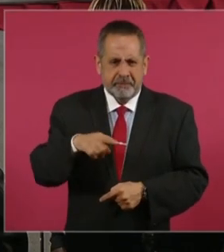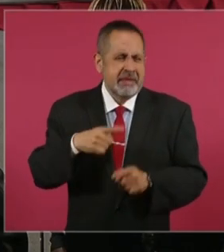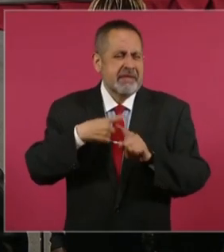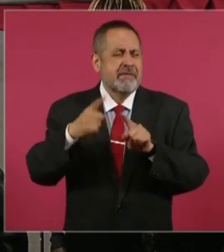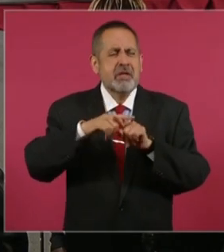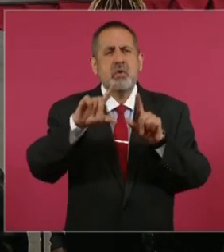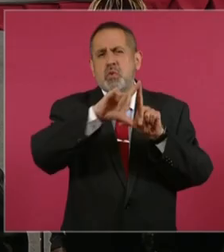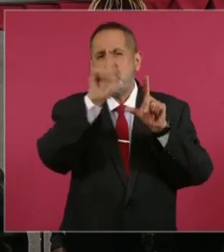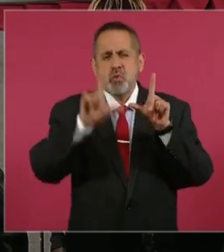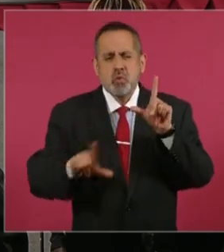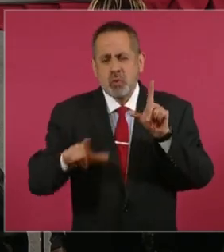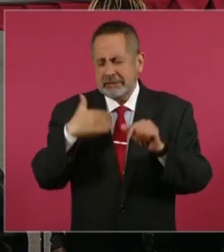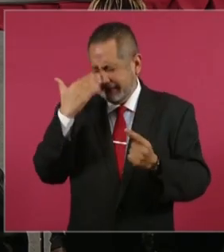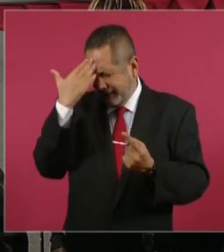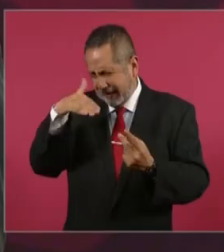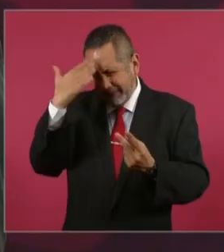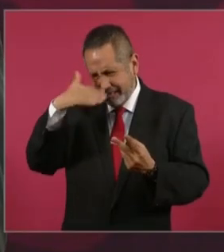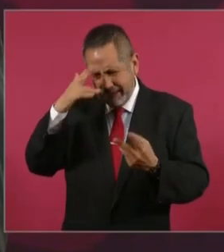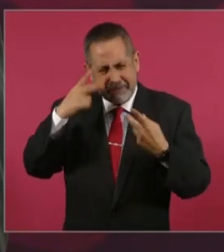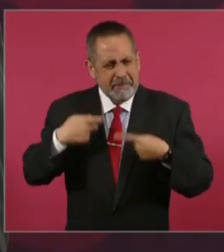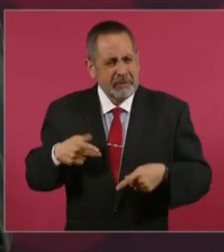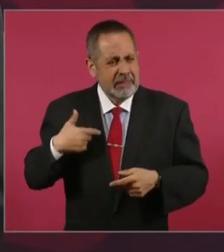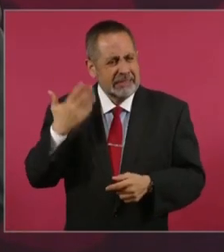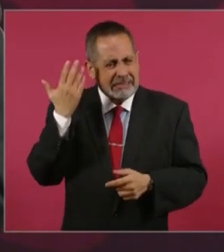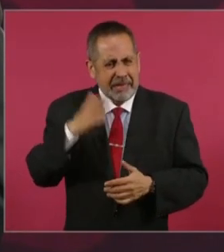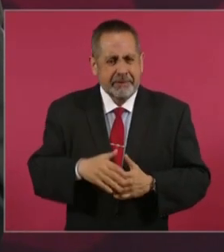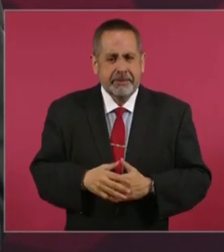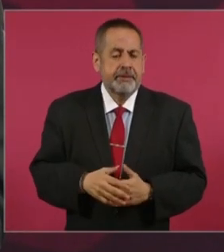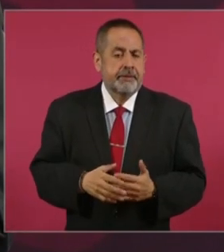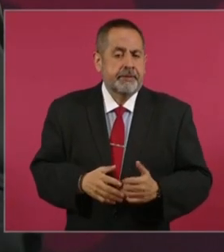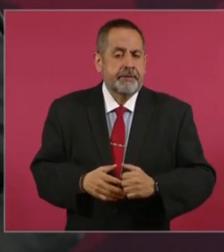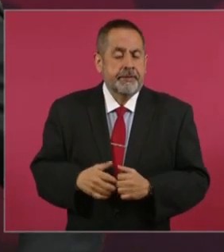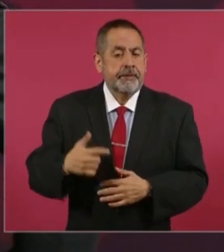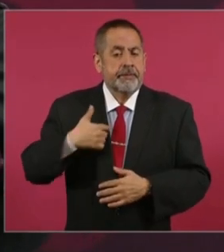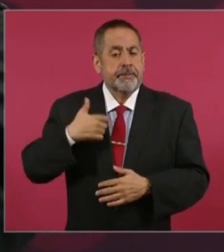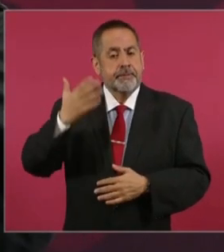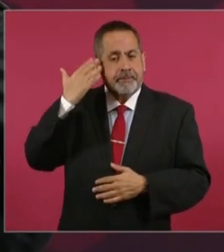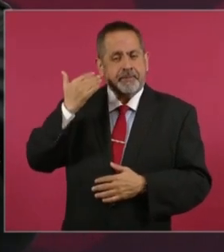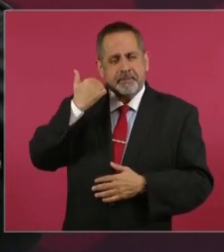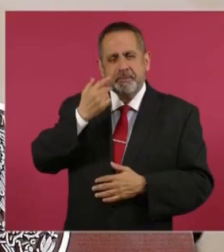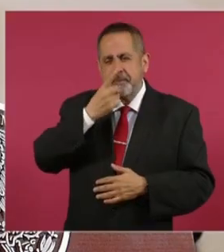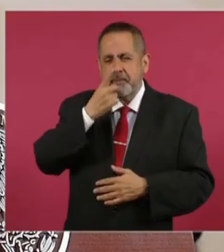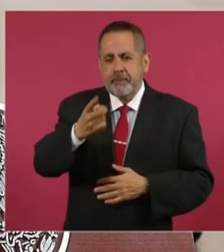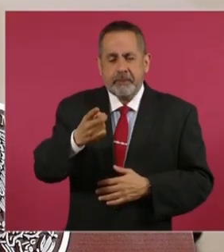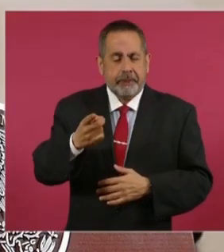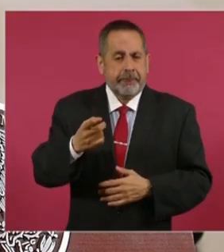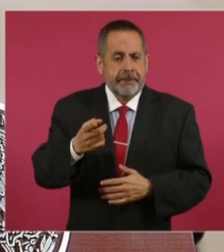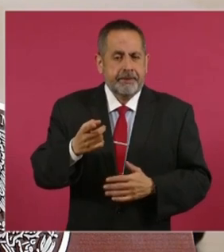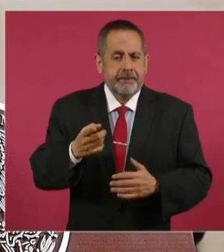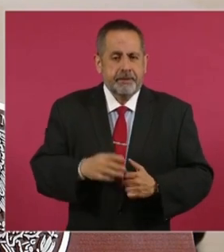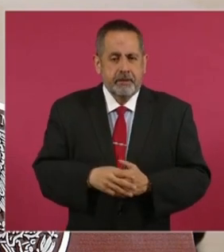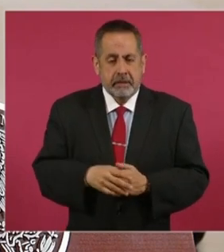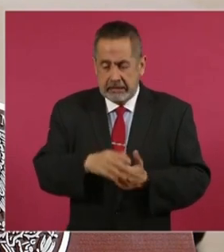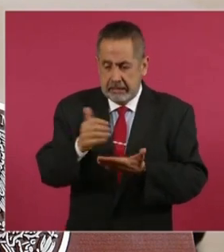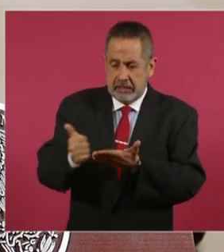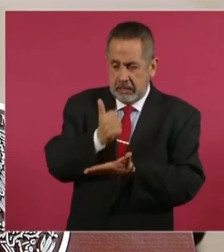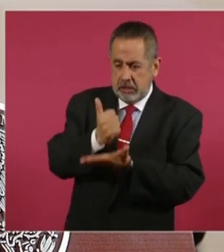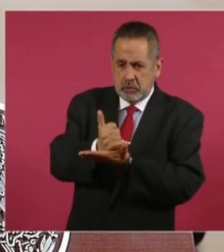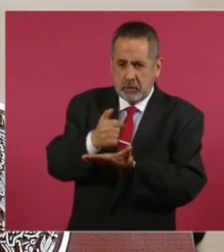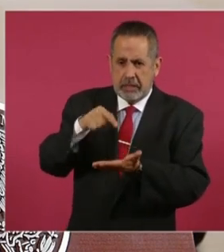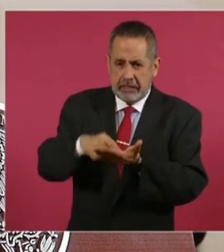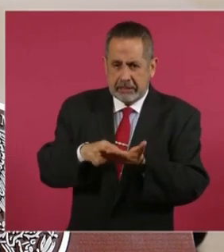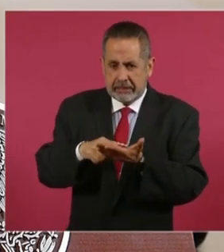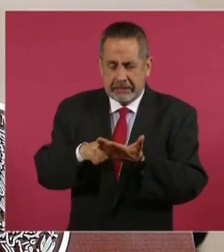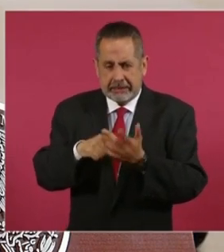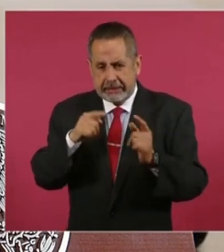lados, en todos lados. Yo antes decía mucho eso, de que en la ciudad era más